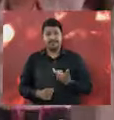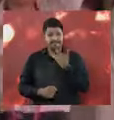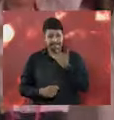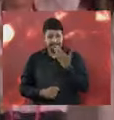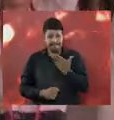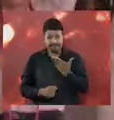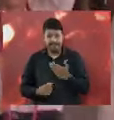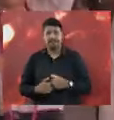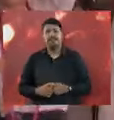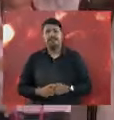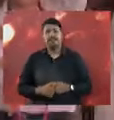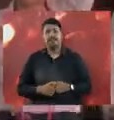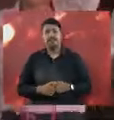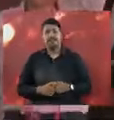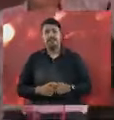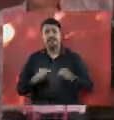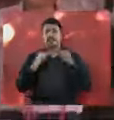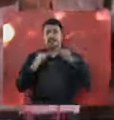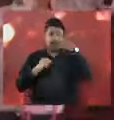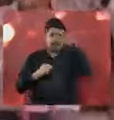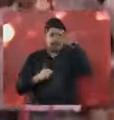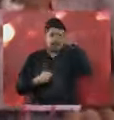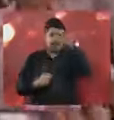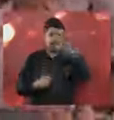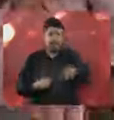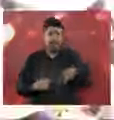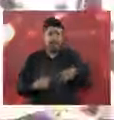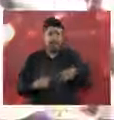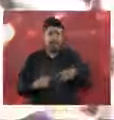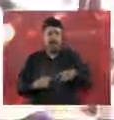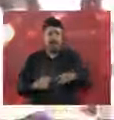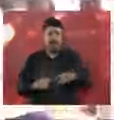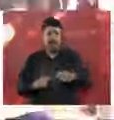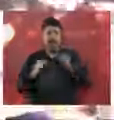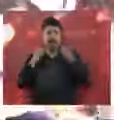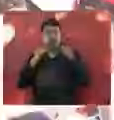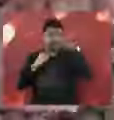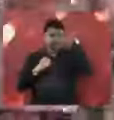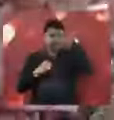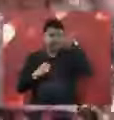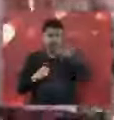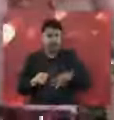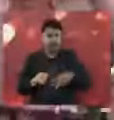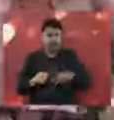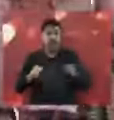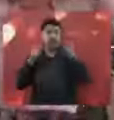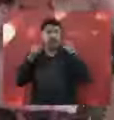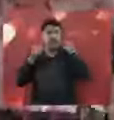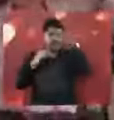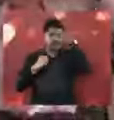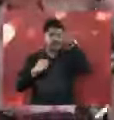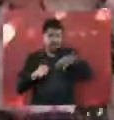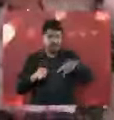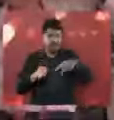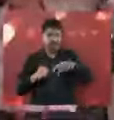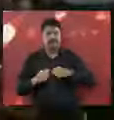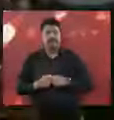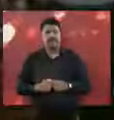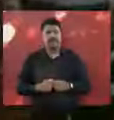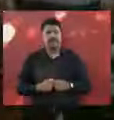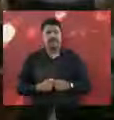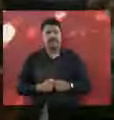Obrador! ¡Que viva México! ¡Que viva México! ¡Que viva México!